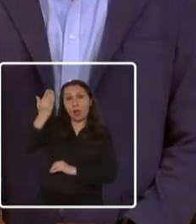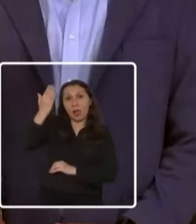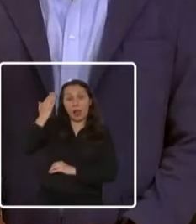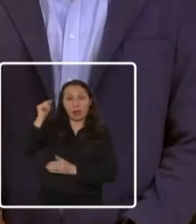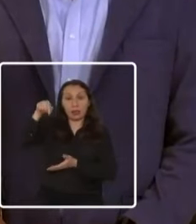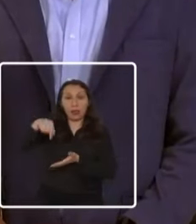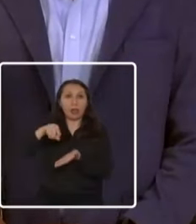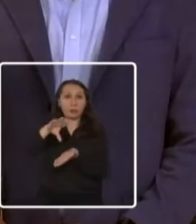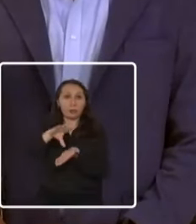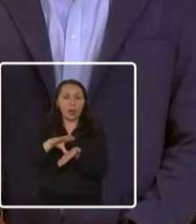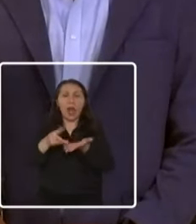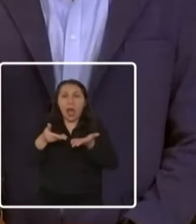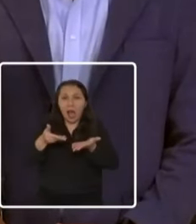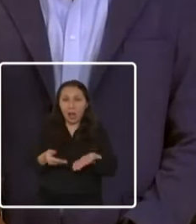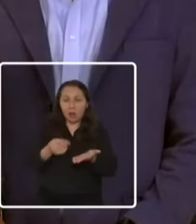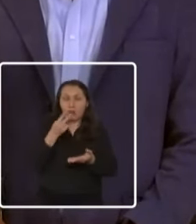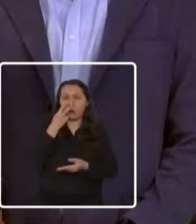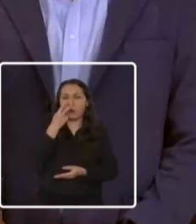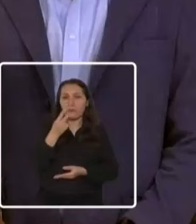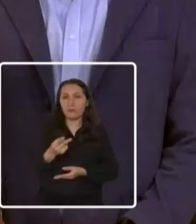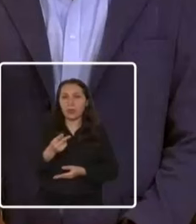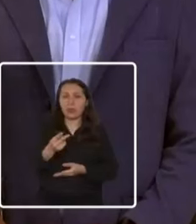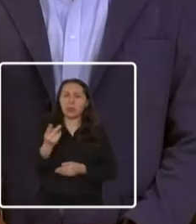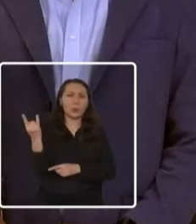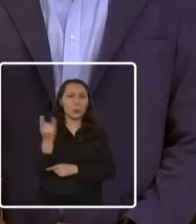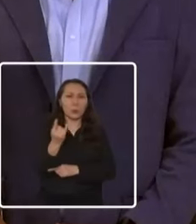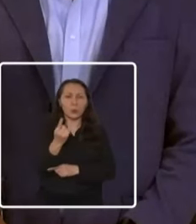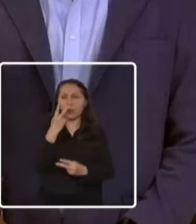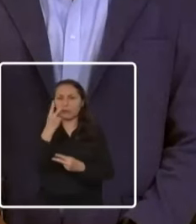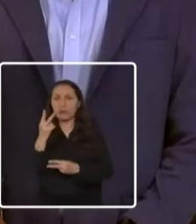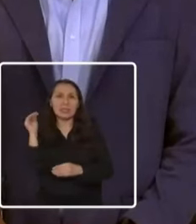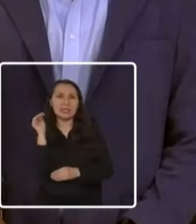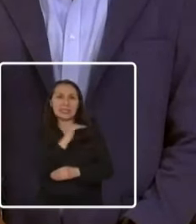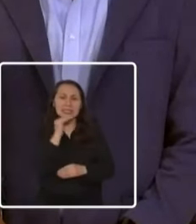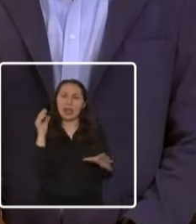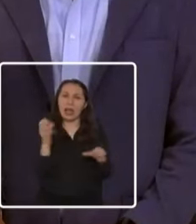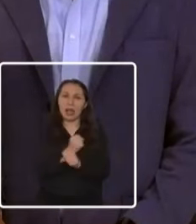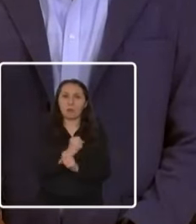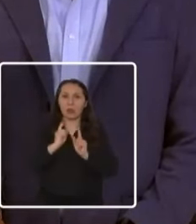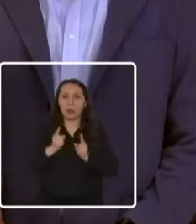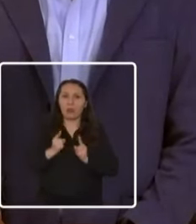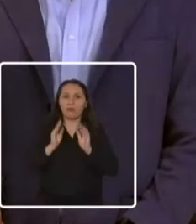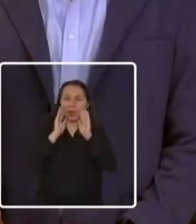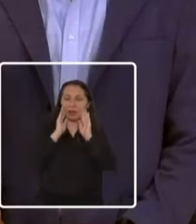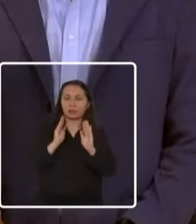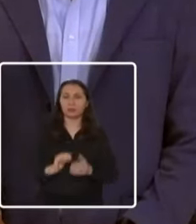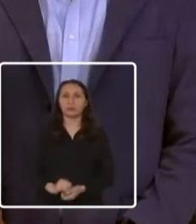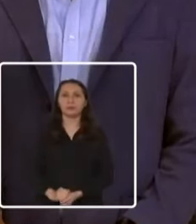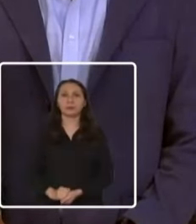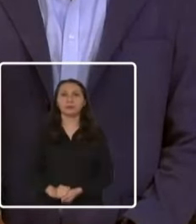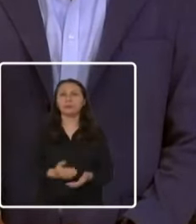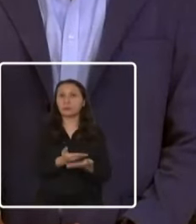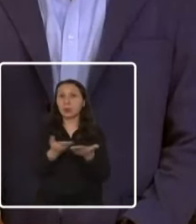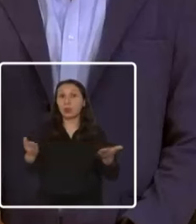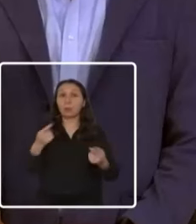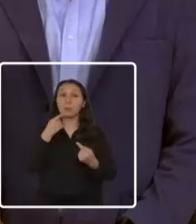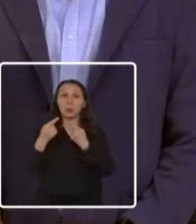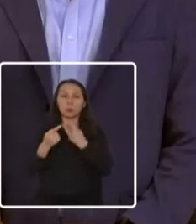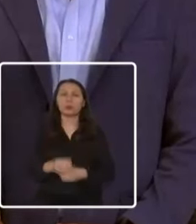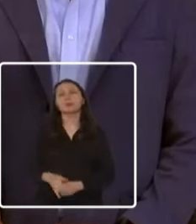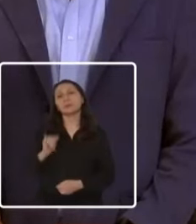en nuestro país y que lo estamos abordando con la urgencia y la agilidad que esto merece. ¿Pasamos a las